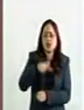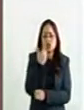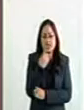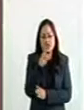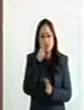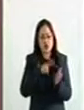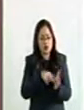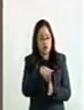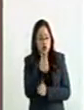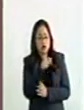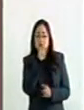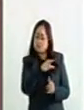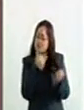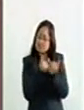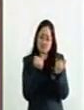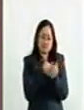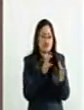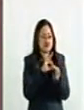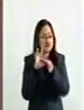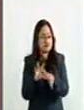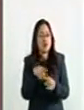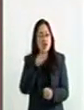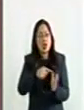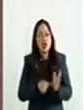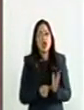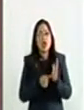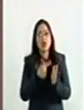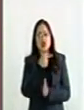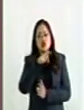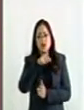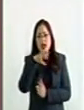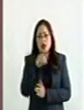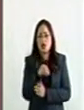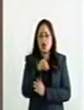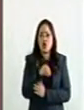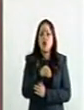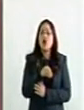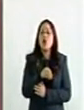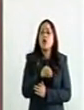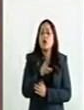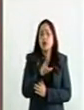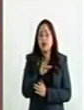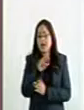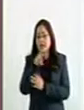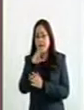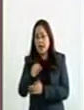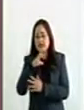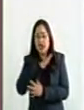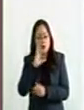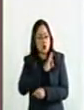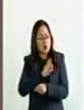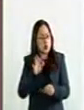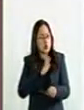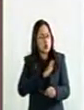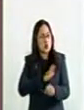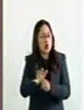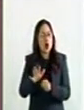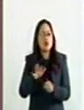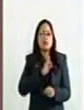de 2011, que inspiró a Gonzalo Miguel Rivas Cámara a cargar en sus hombros el peso de salvar a quienes